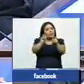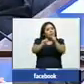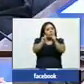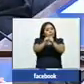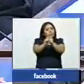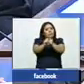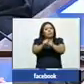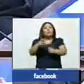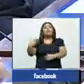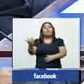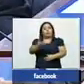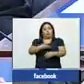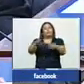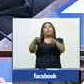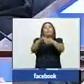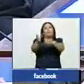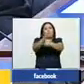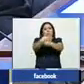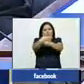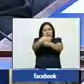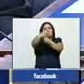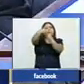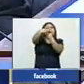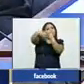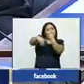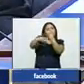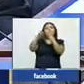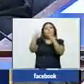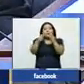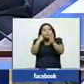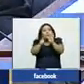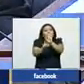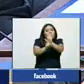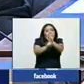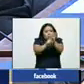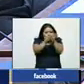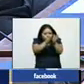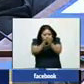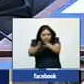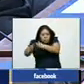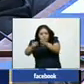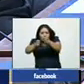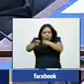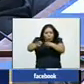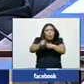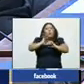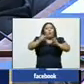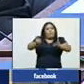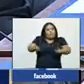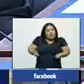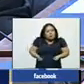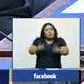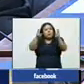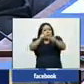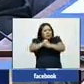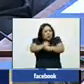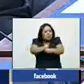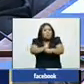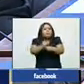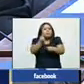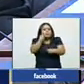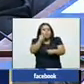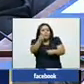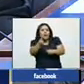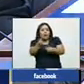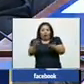Y nosotros como grupo parlamentario de Gana vamos a respaldar todos los planes del gobierno en materia de seguridad que lleve